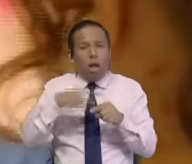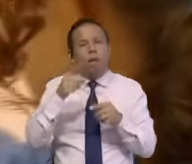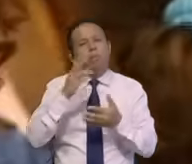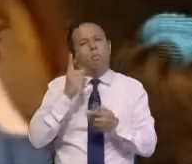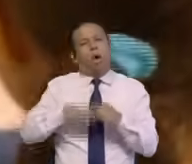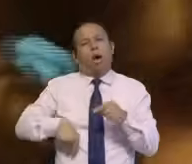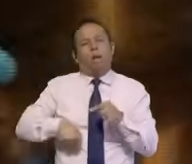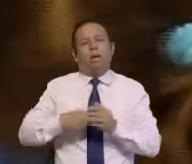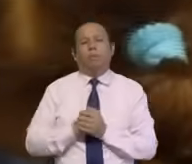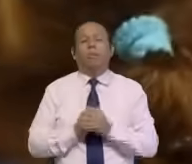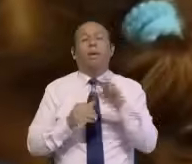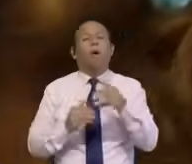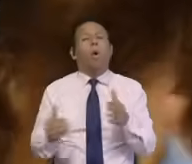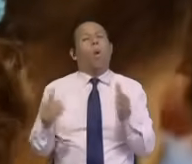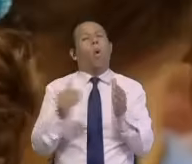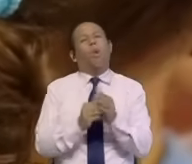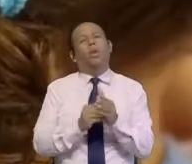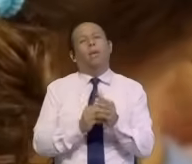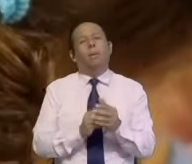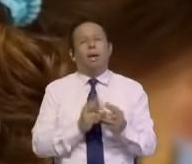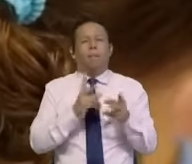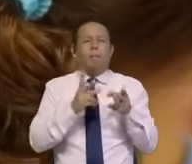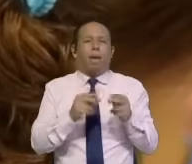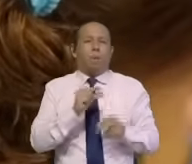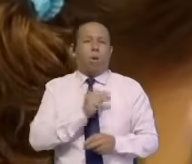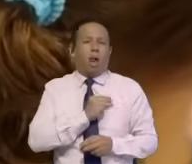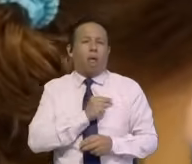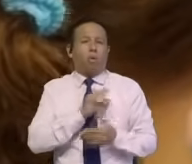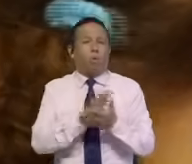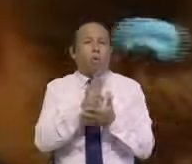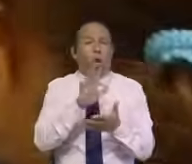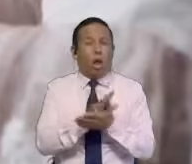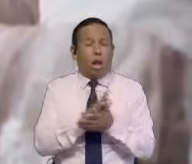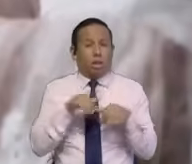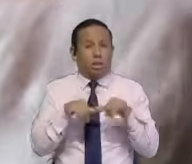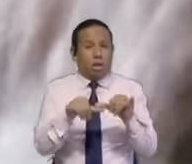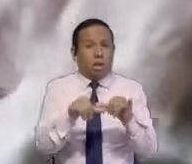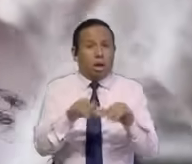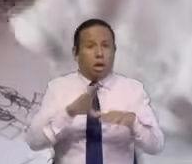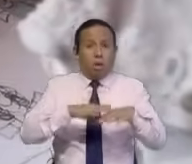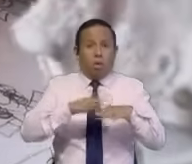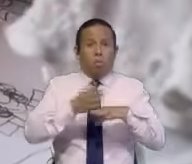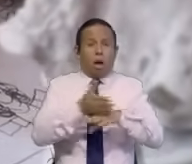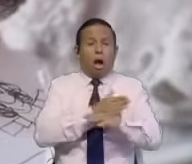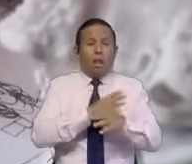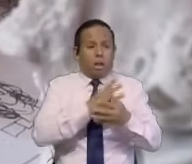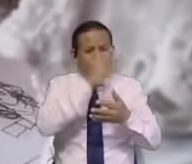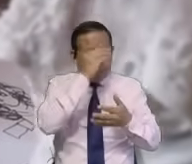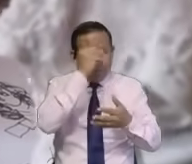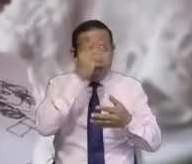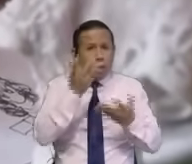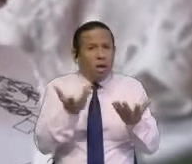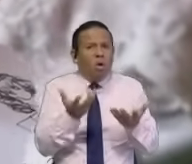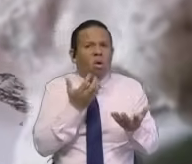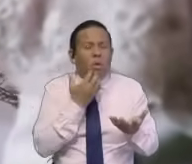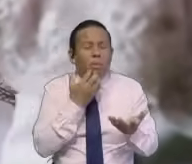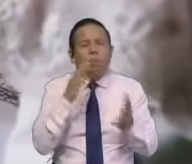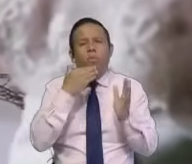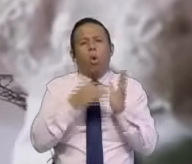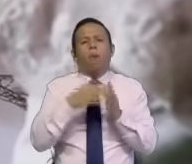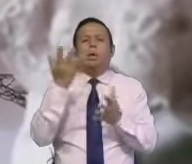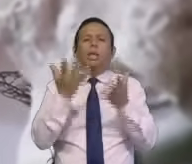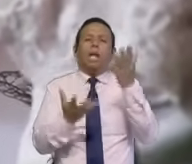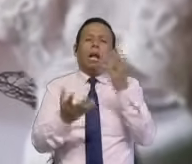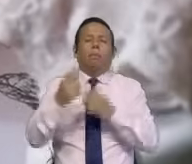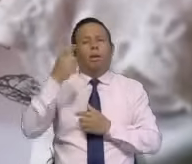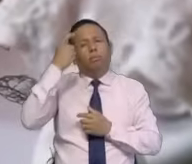Repetir el año escolar no tendrá que ver con las bajas calificaciones, sino con los problemas de aprendizaje o por la